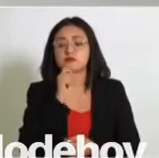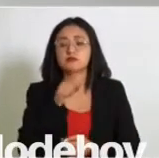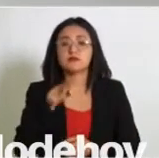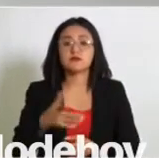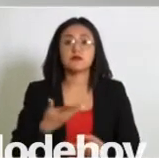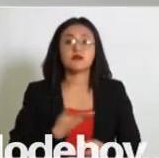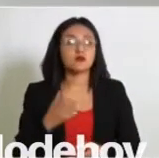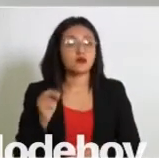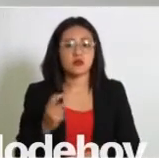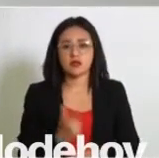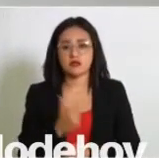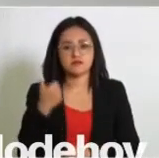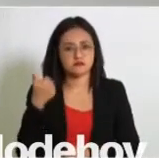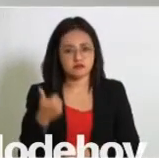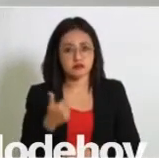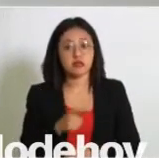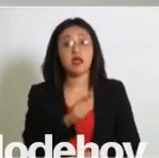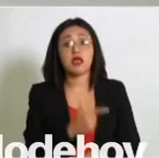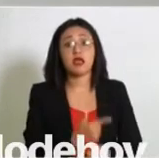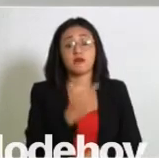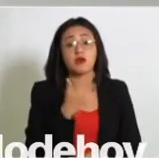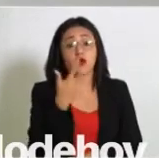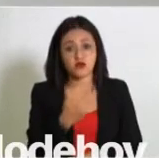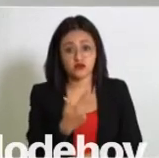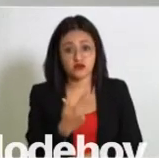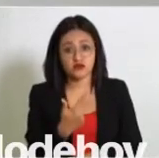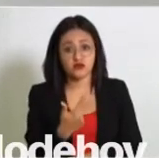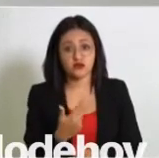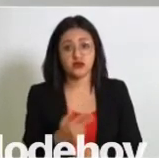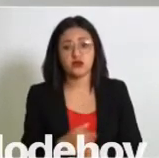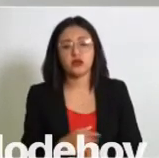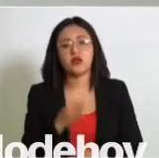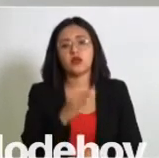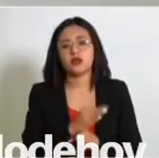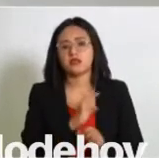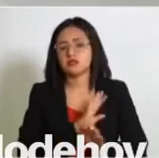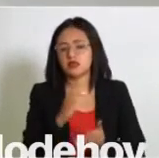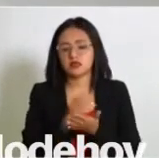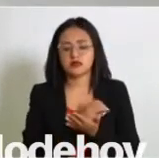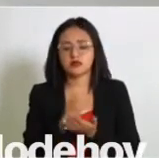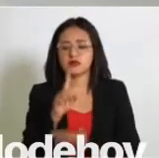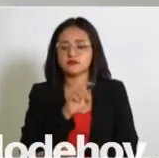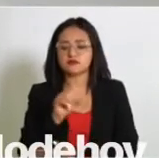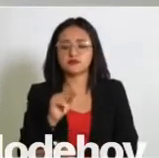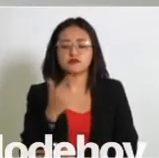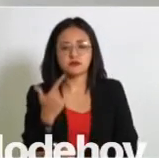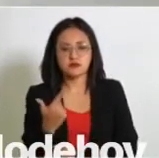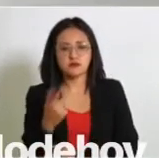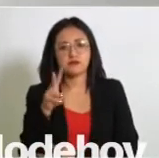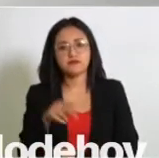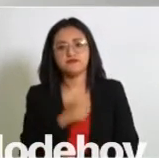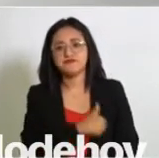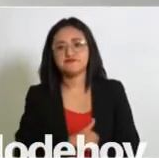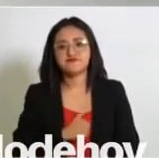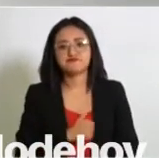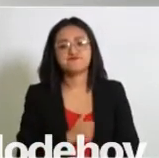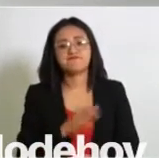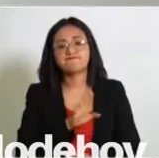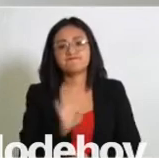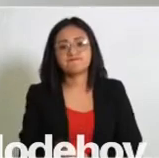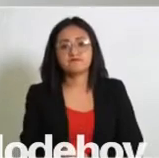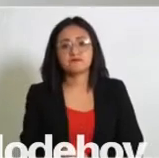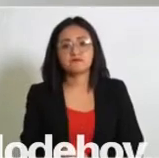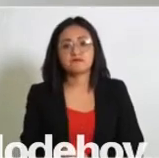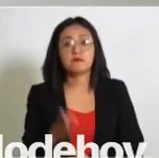Tenemos casos no graves 6, casos graves 8. Se han dado de alta 187 y lamentablemente